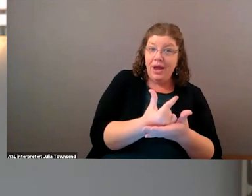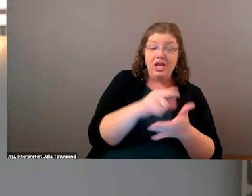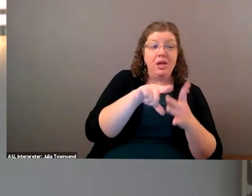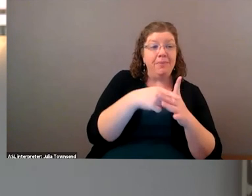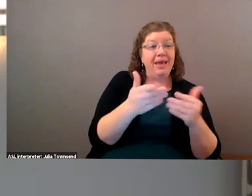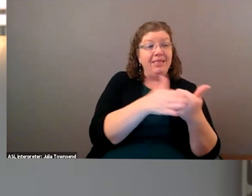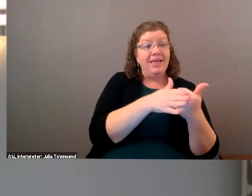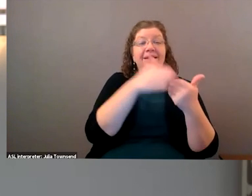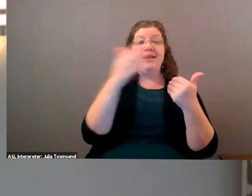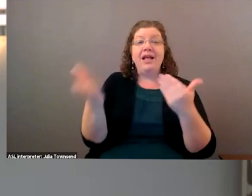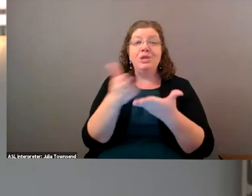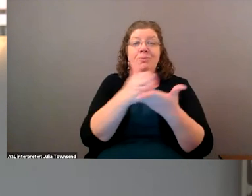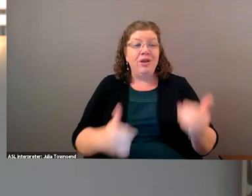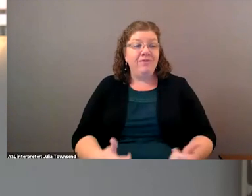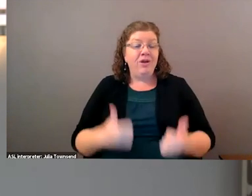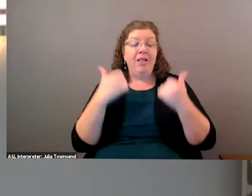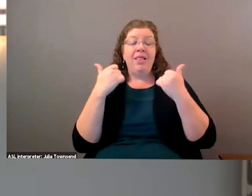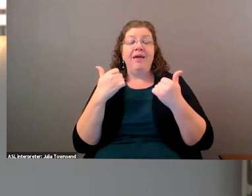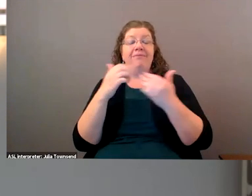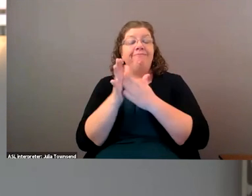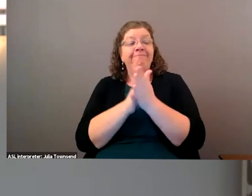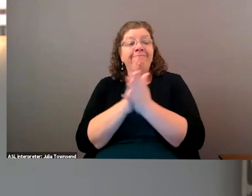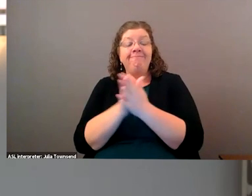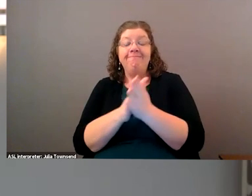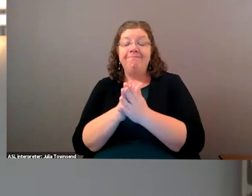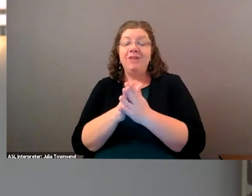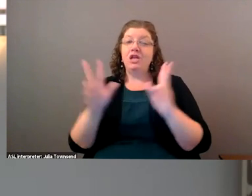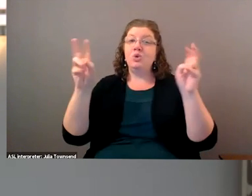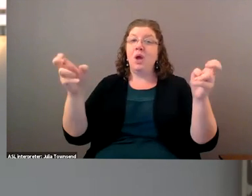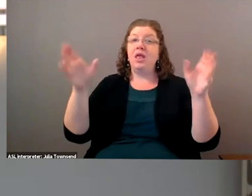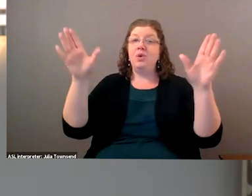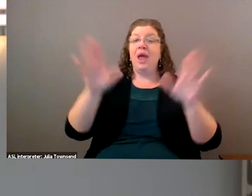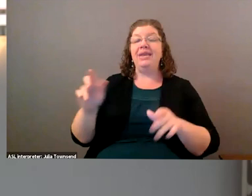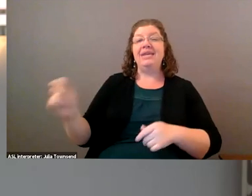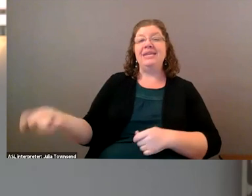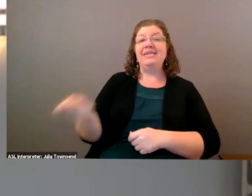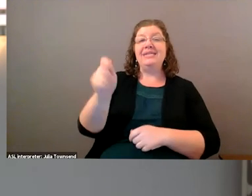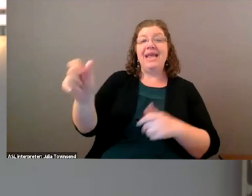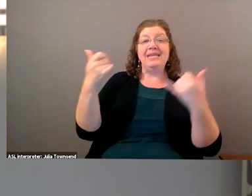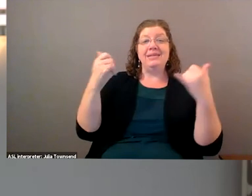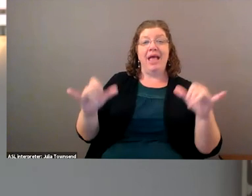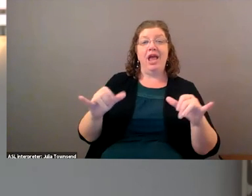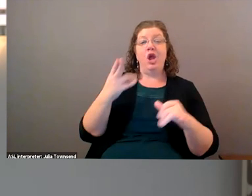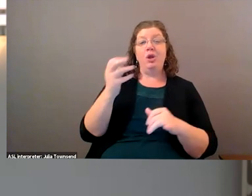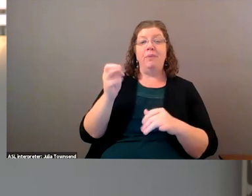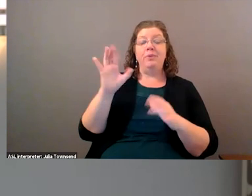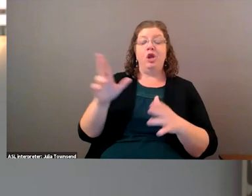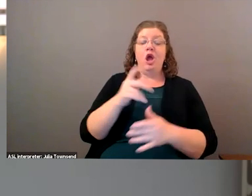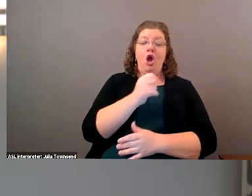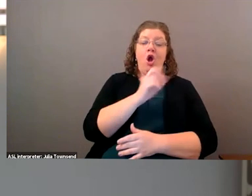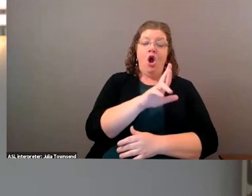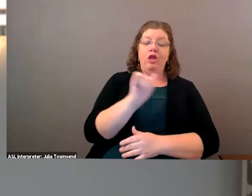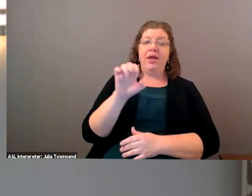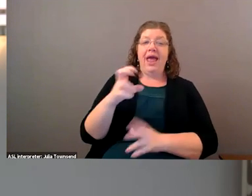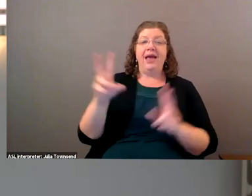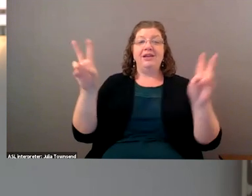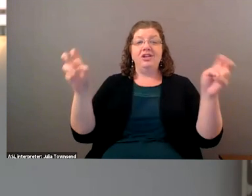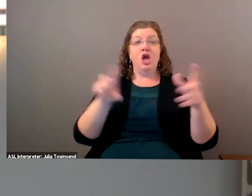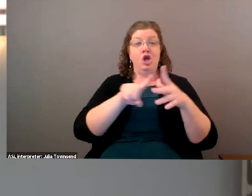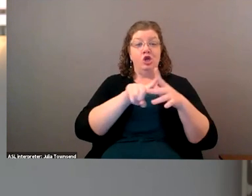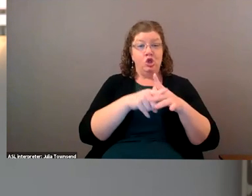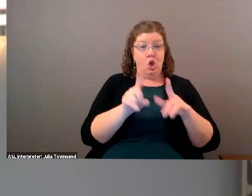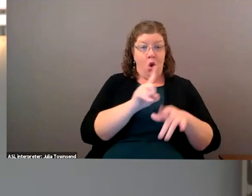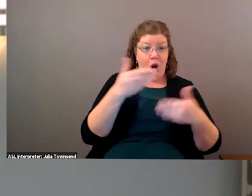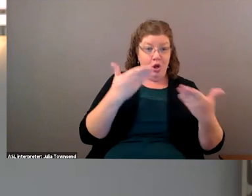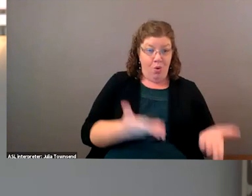esta nueva aventura de su vida, simplemente cito al humanista Arthur Ashe: comiencen donde están, usen